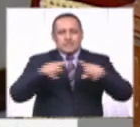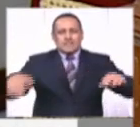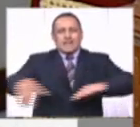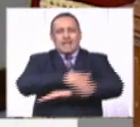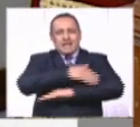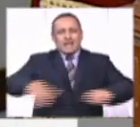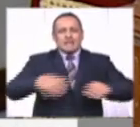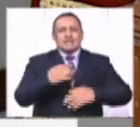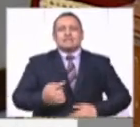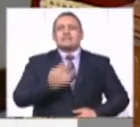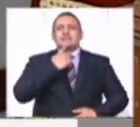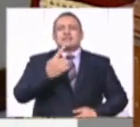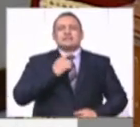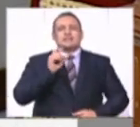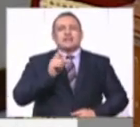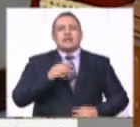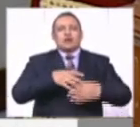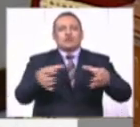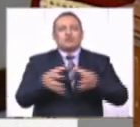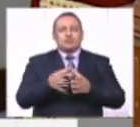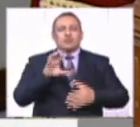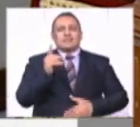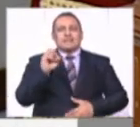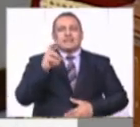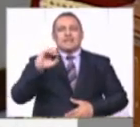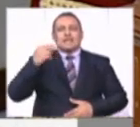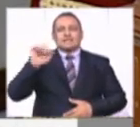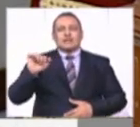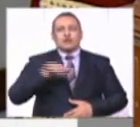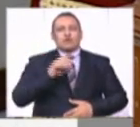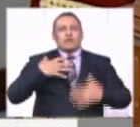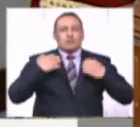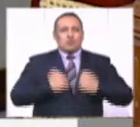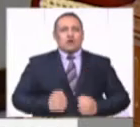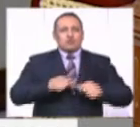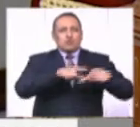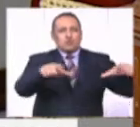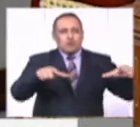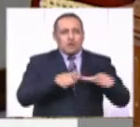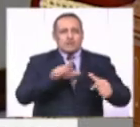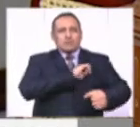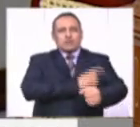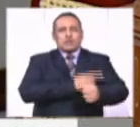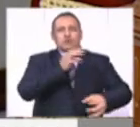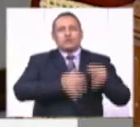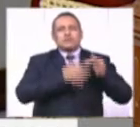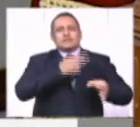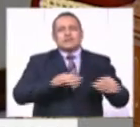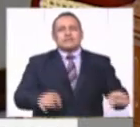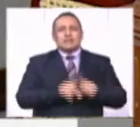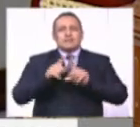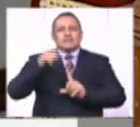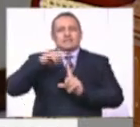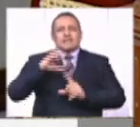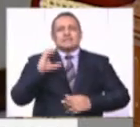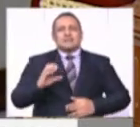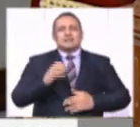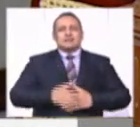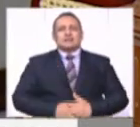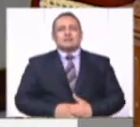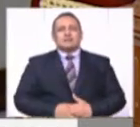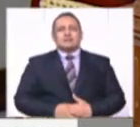calle le dice a la ultraderecha los juristas en las zonas del poder judicial y del tribunal